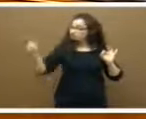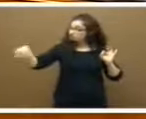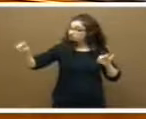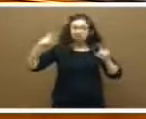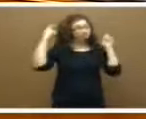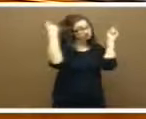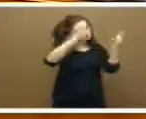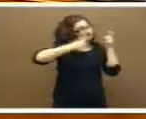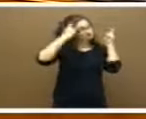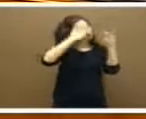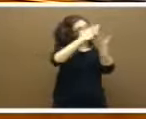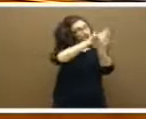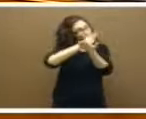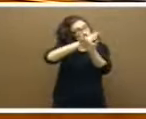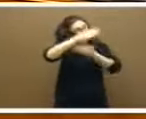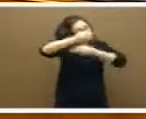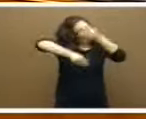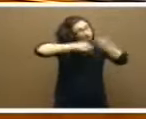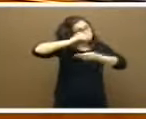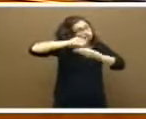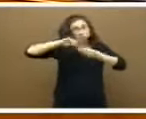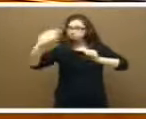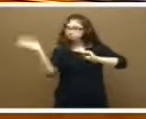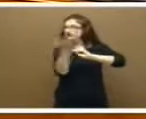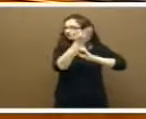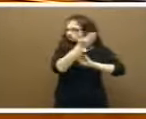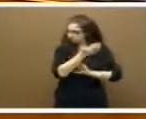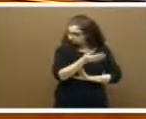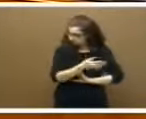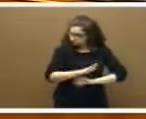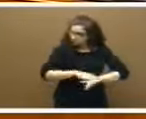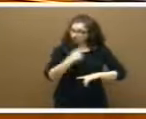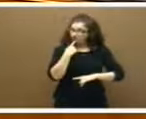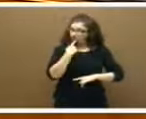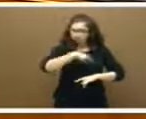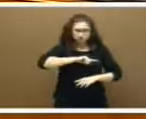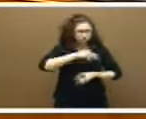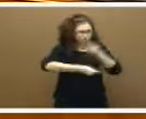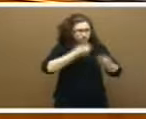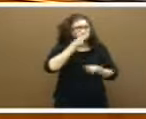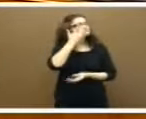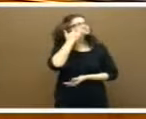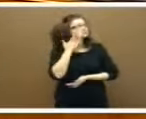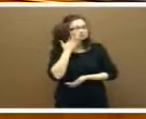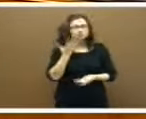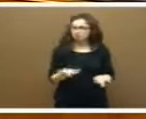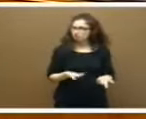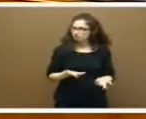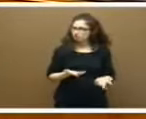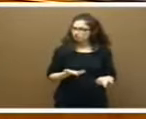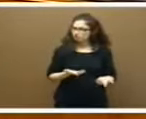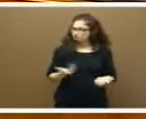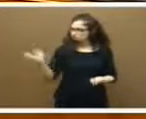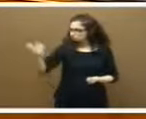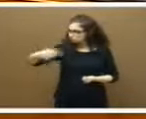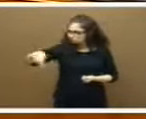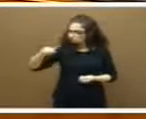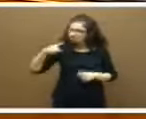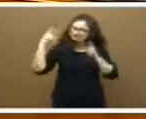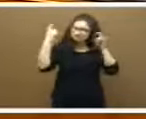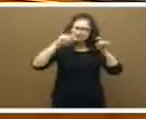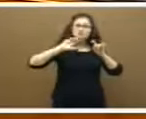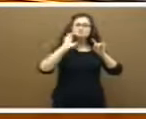descalificar el estudio que hemos hecho para estimar su importe, que es impecable. Intentan